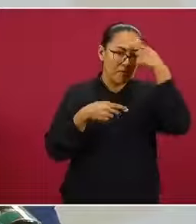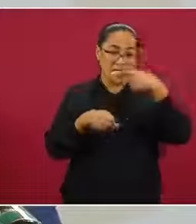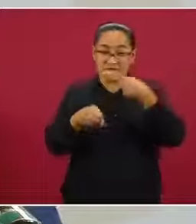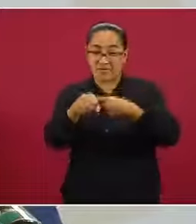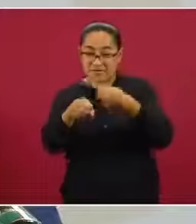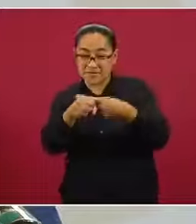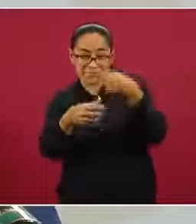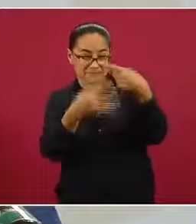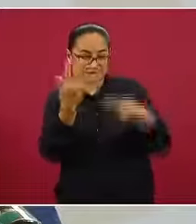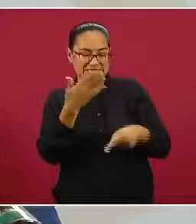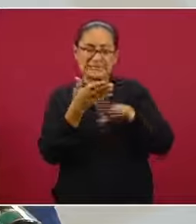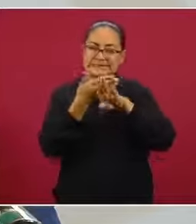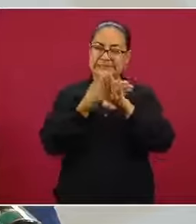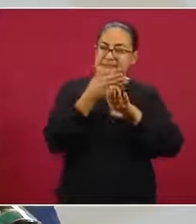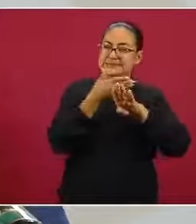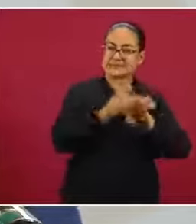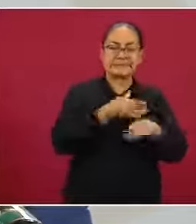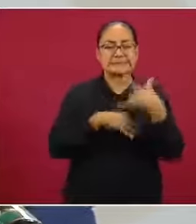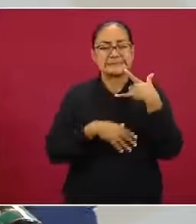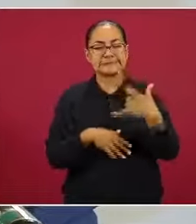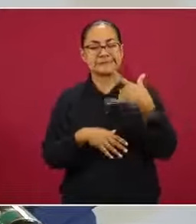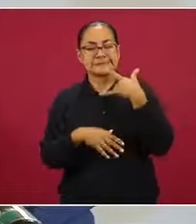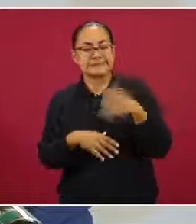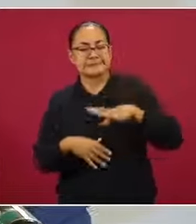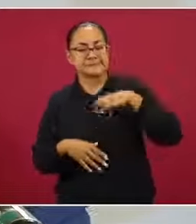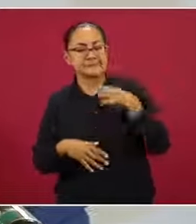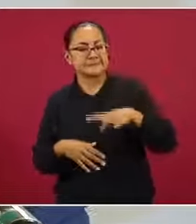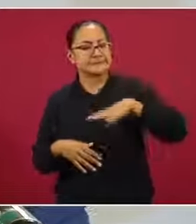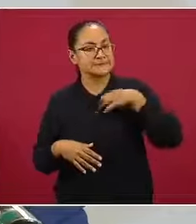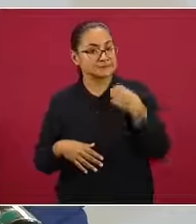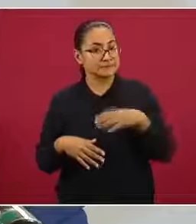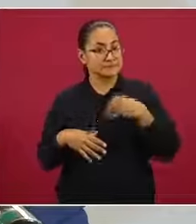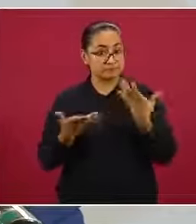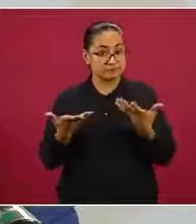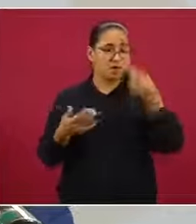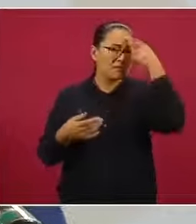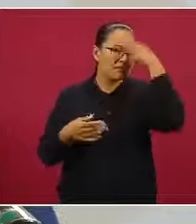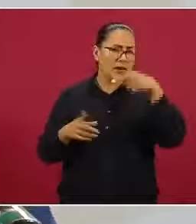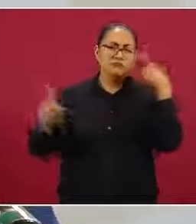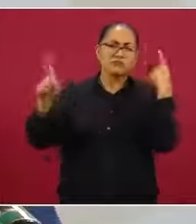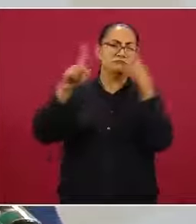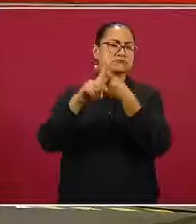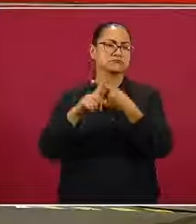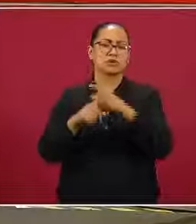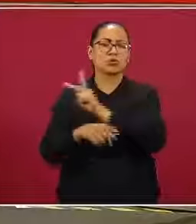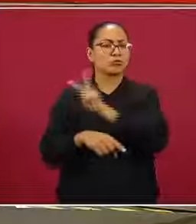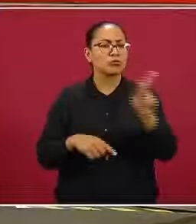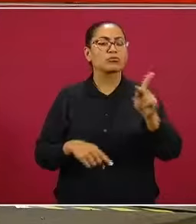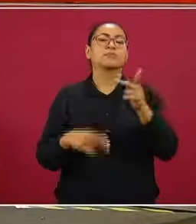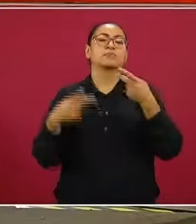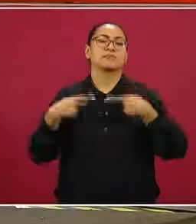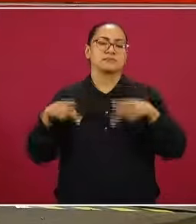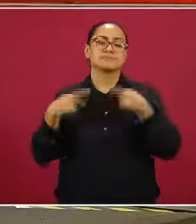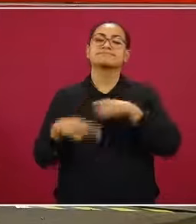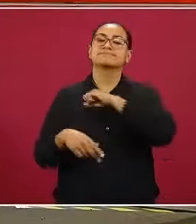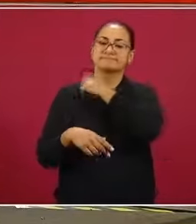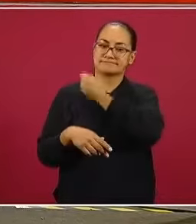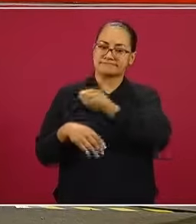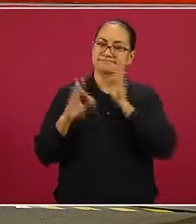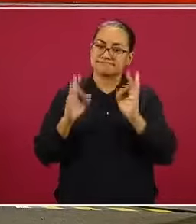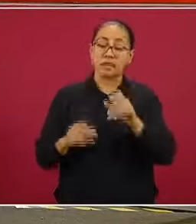consecuencias. Esfuerzos que, por cierto, son claves, como decía, para alcanzar la cobertura universal de salud y el acceso universal de salud